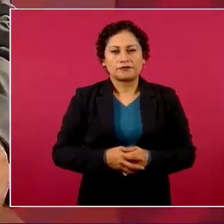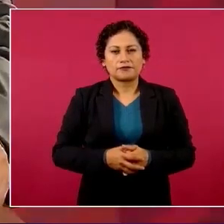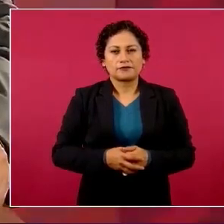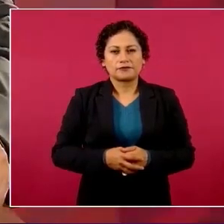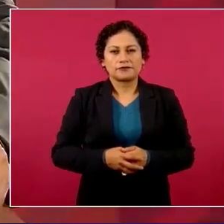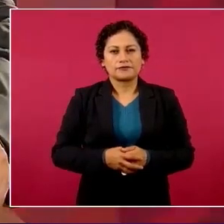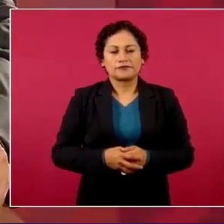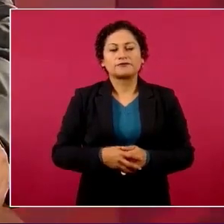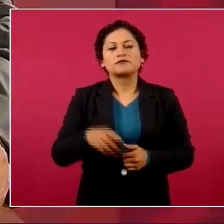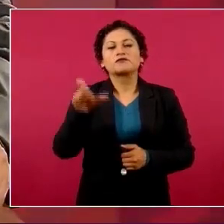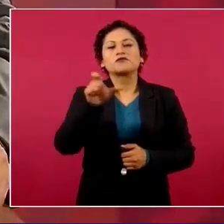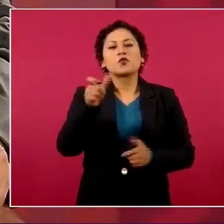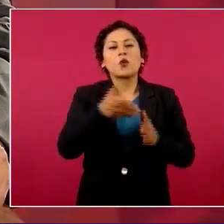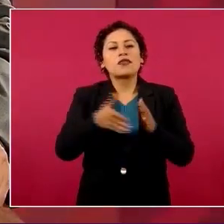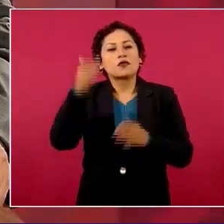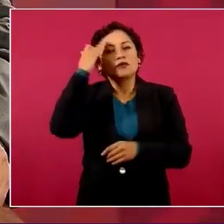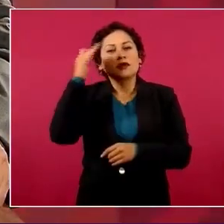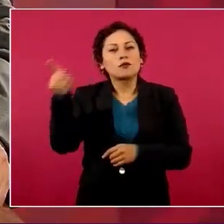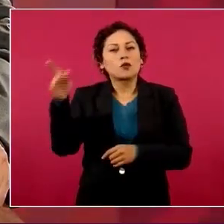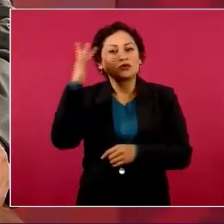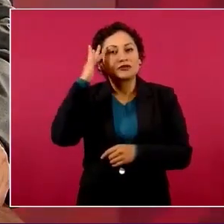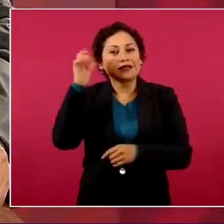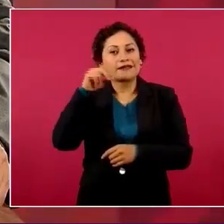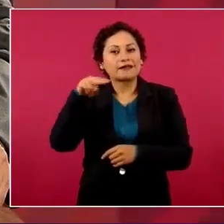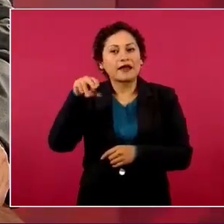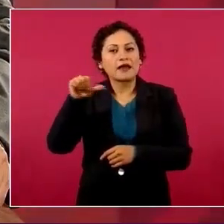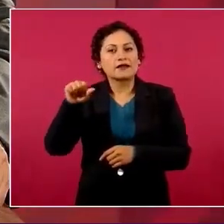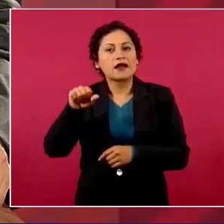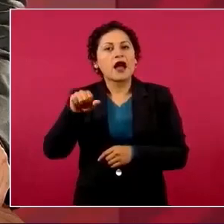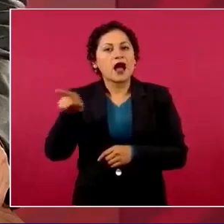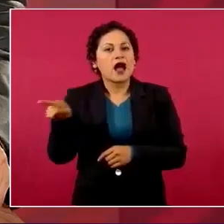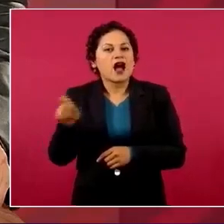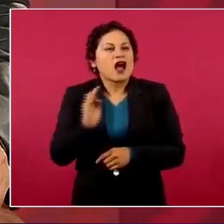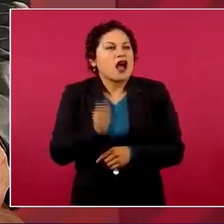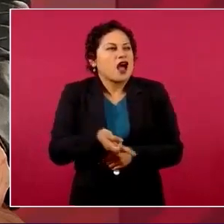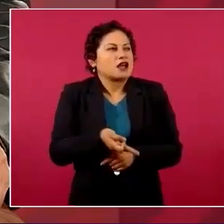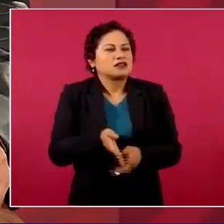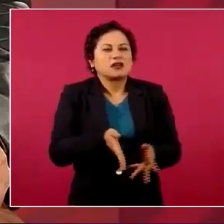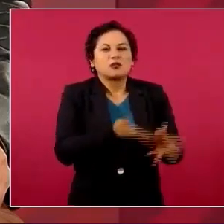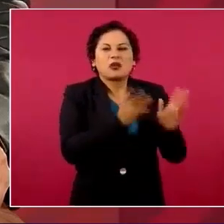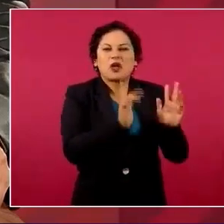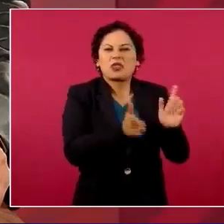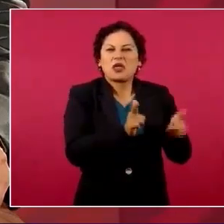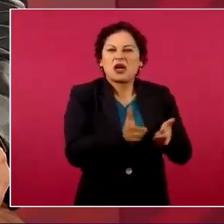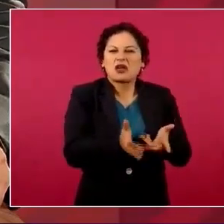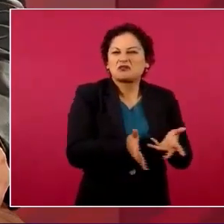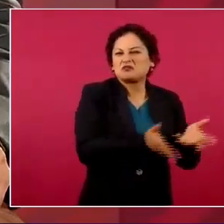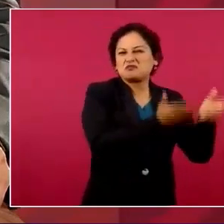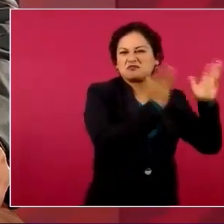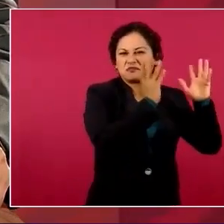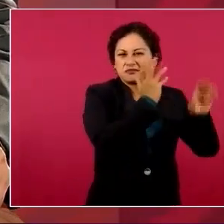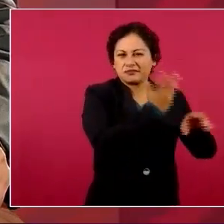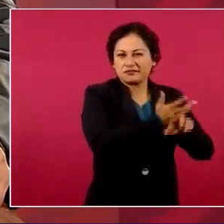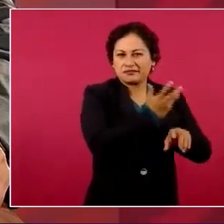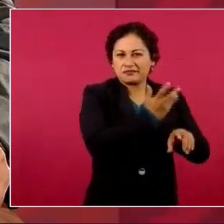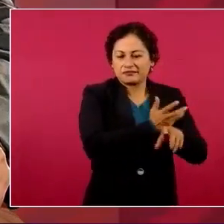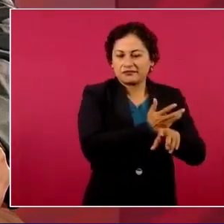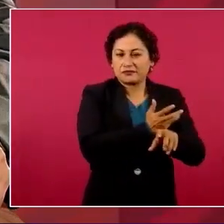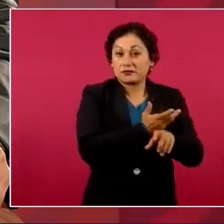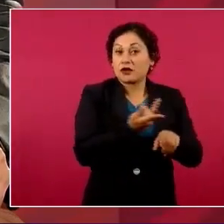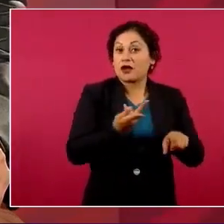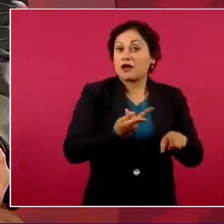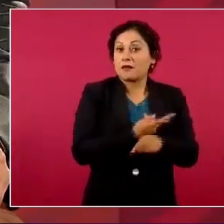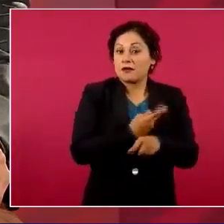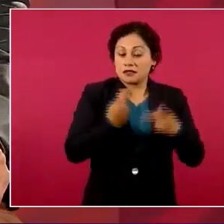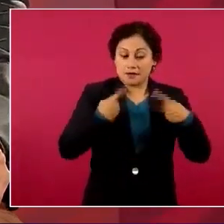el que nos quitaran la mitad del territorio. Los conservadores lo van a buscar